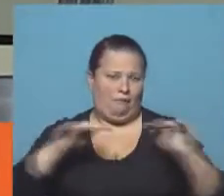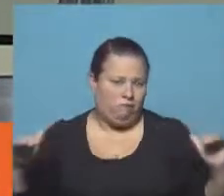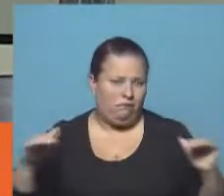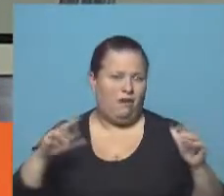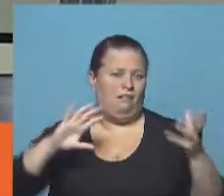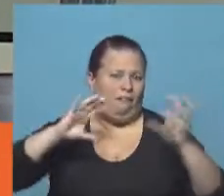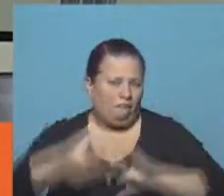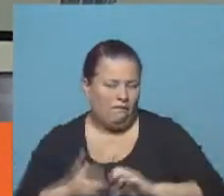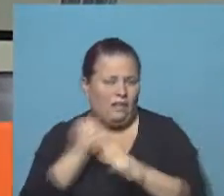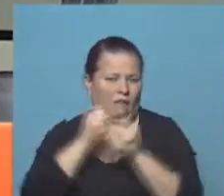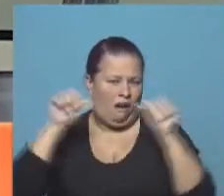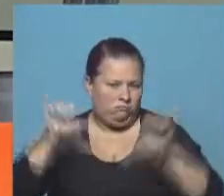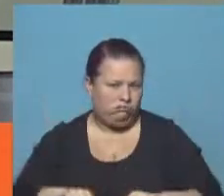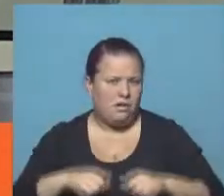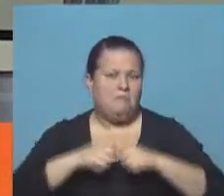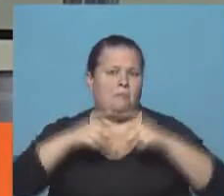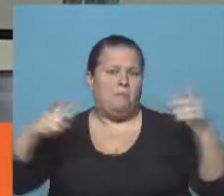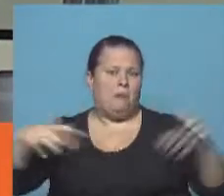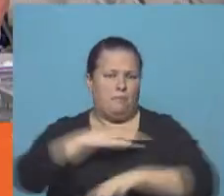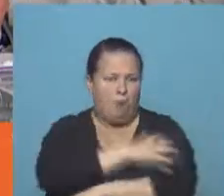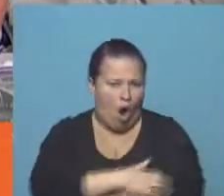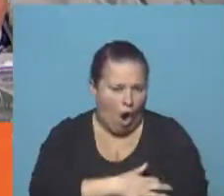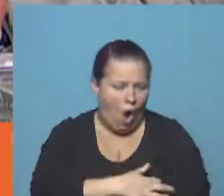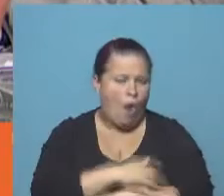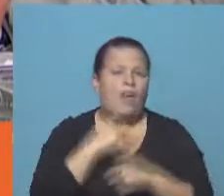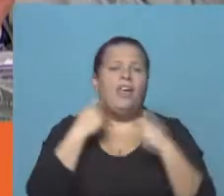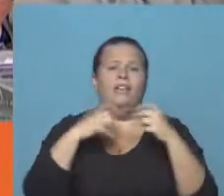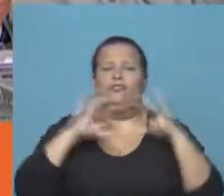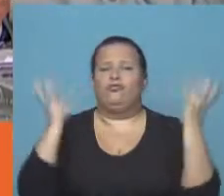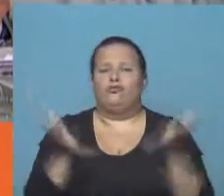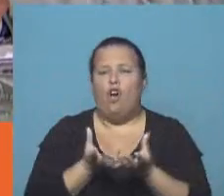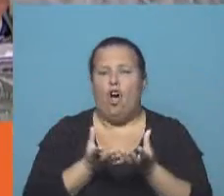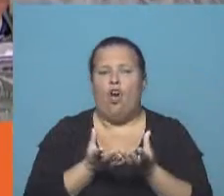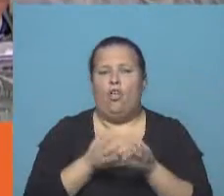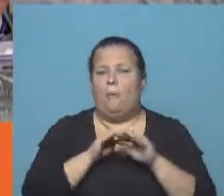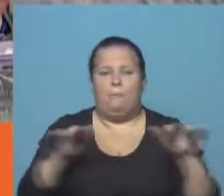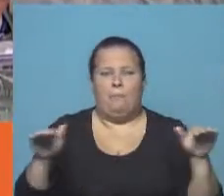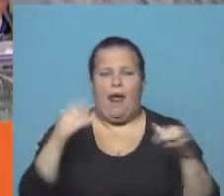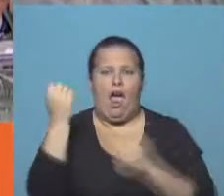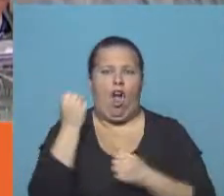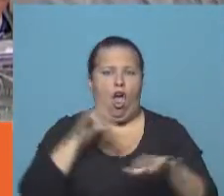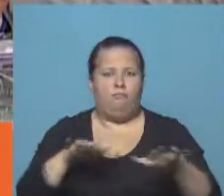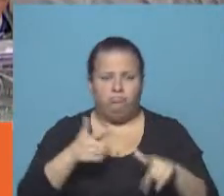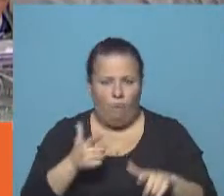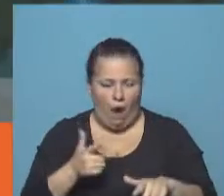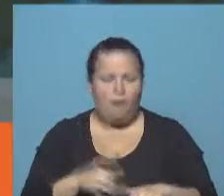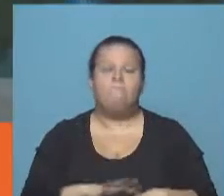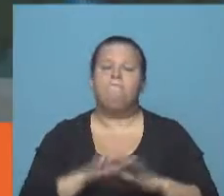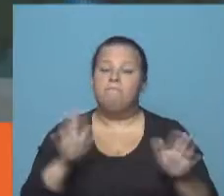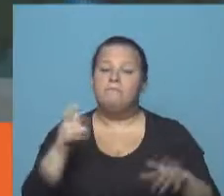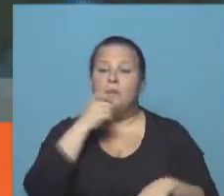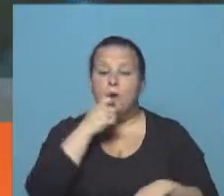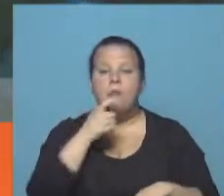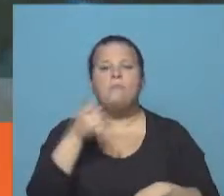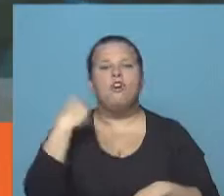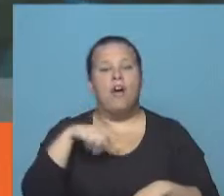de destrucción de empleos, de aumento de la pobreza y de generalización de la parálisis económica. Es decir, aquello por